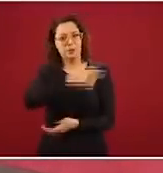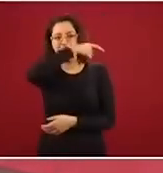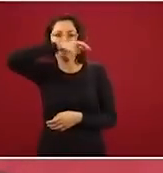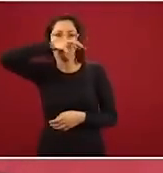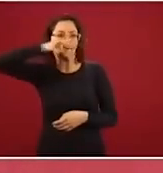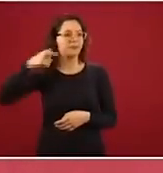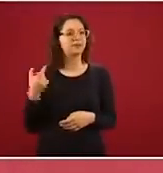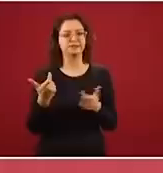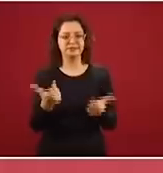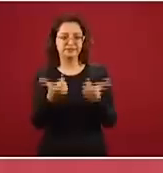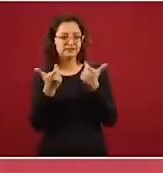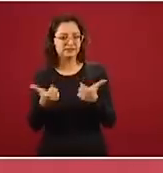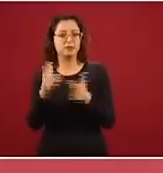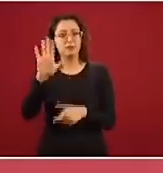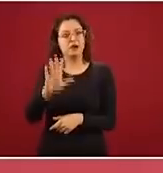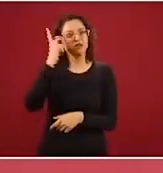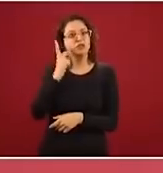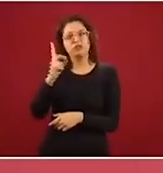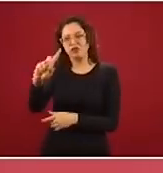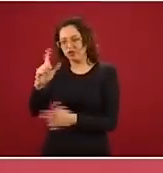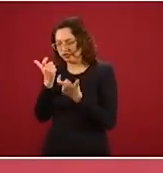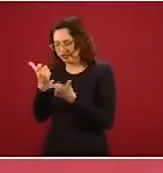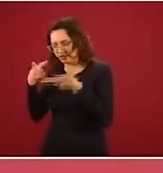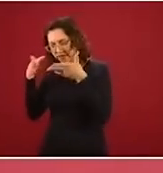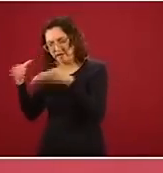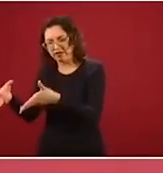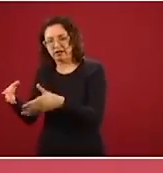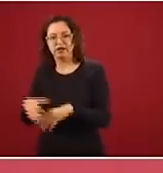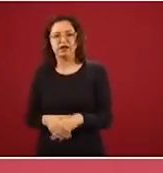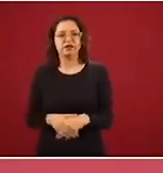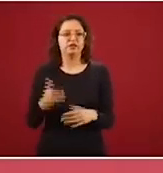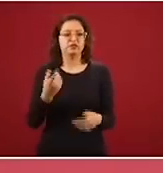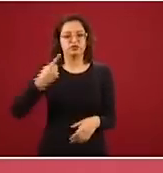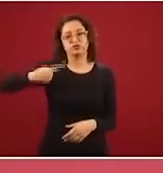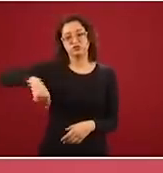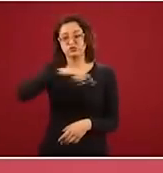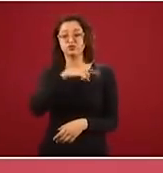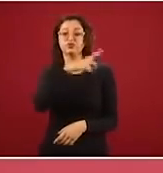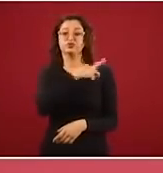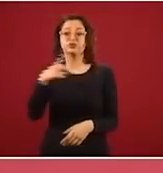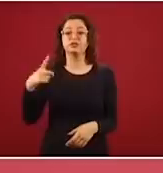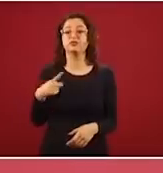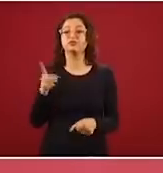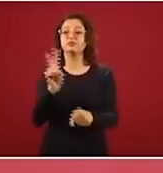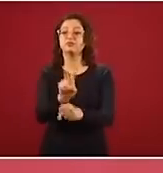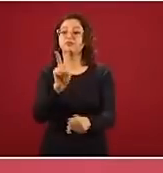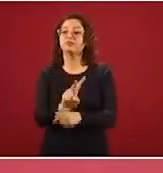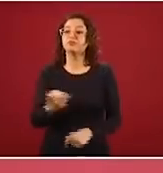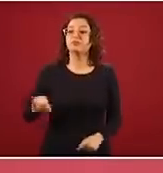dinero. Y nosotros estamos aquí para velar por el interés del